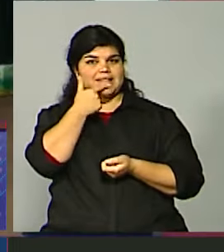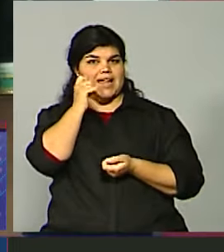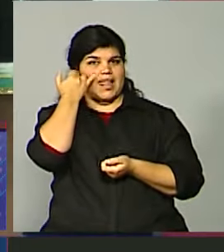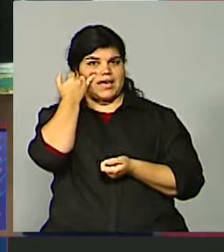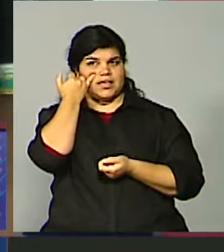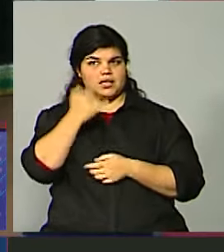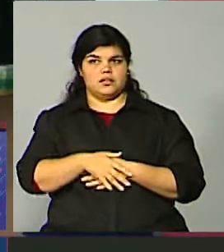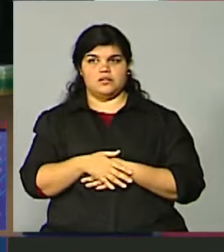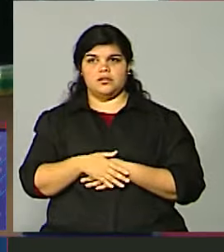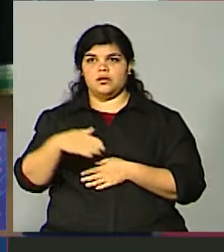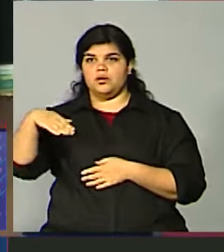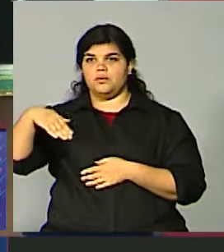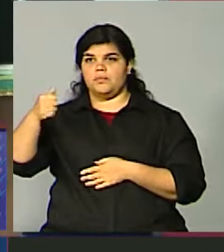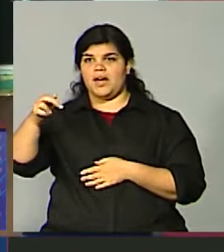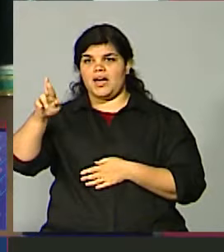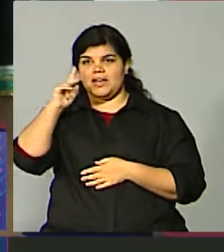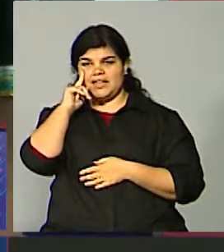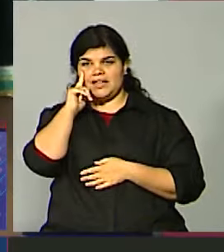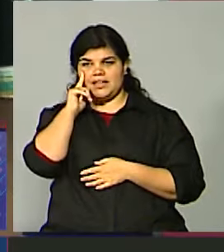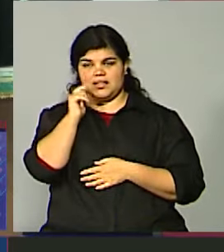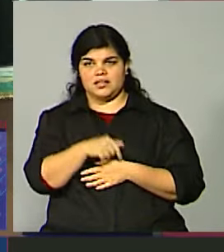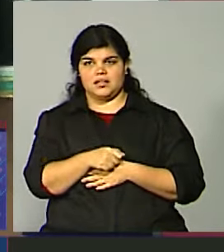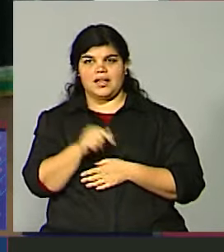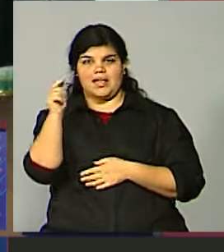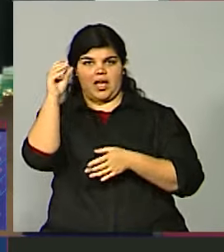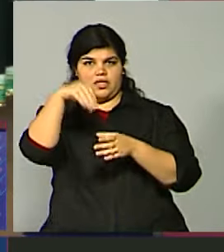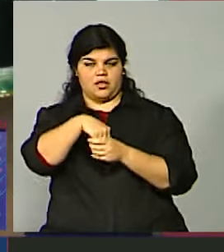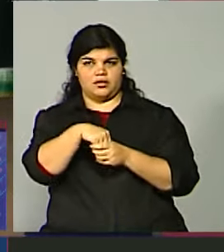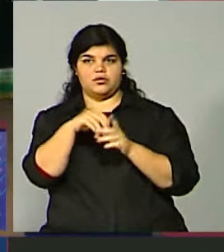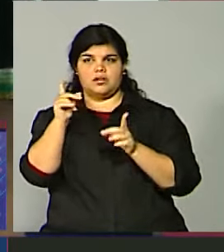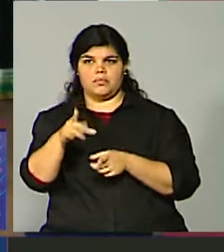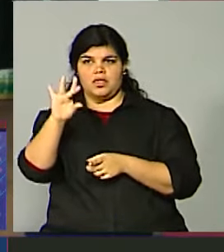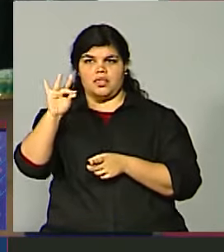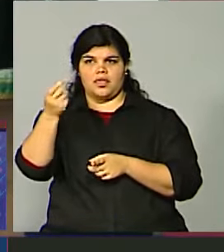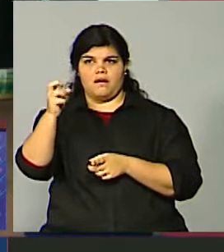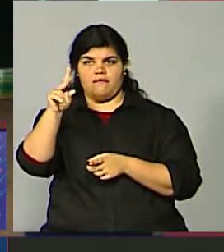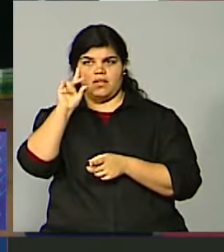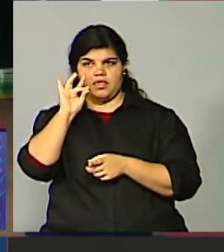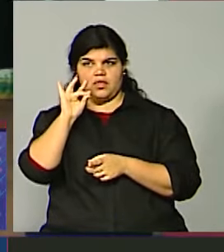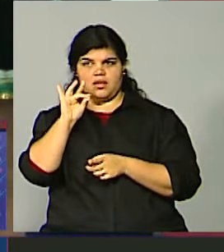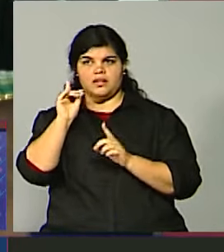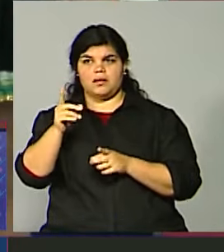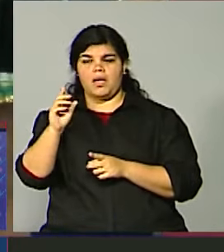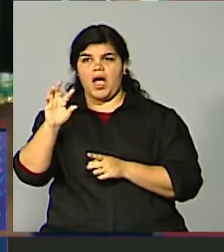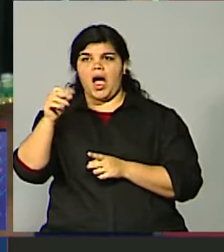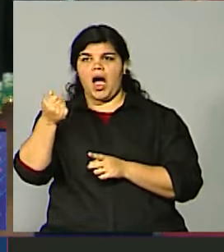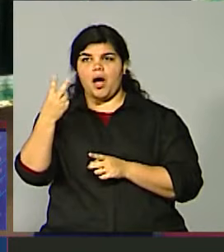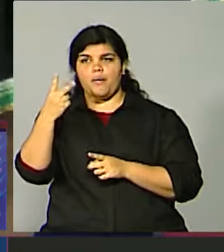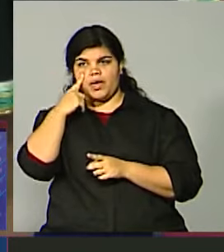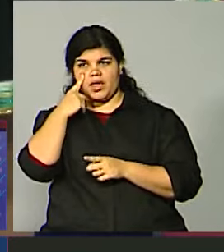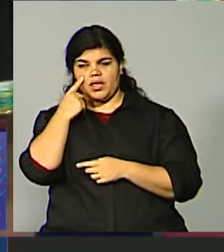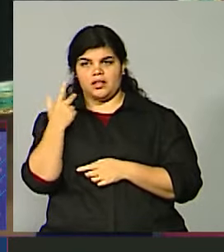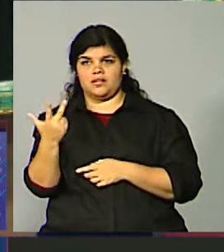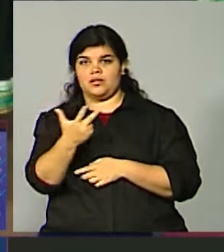acá a Mari, Mari, una de las integrantes de una fraternidad, David y Abby, que también